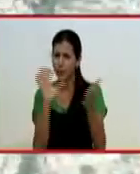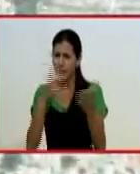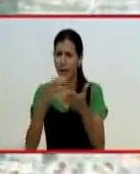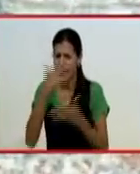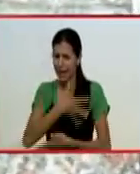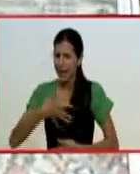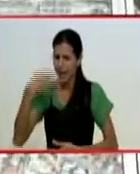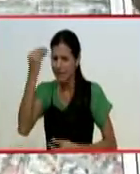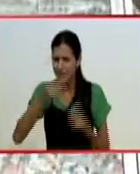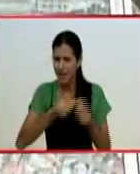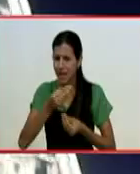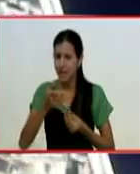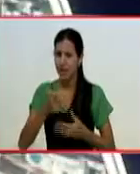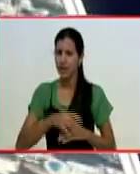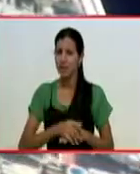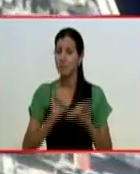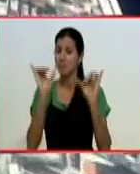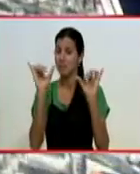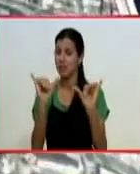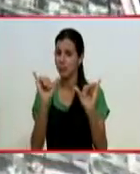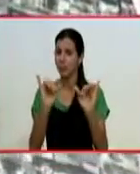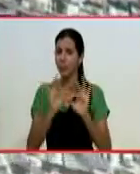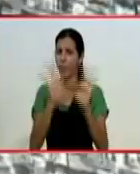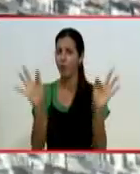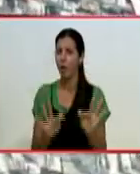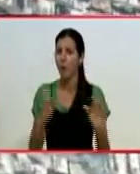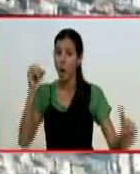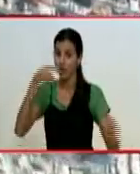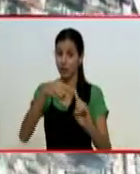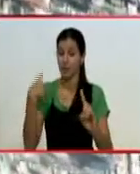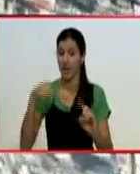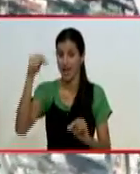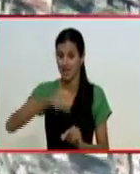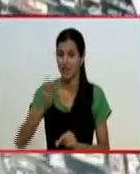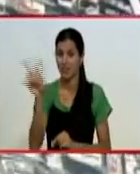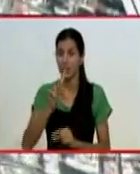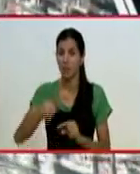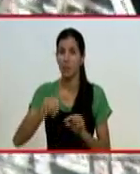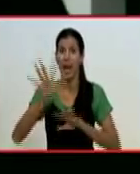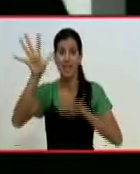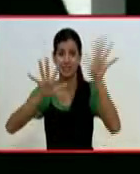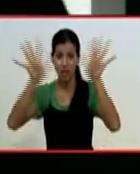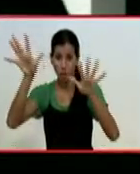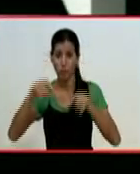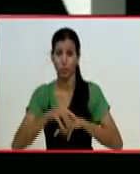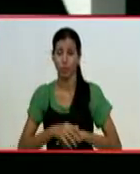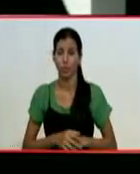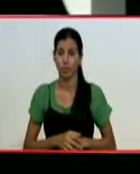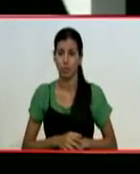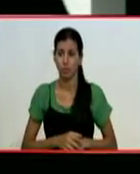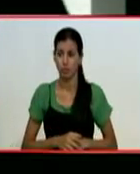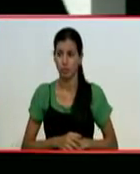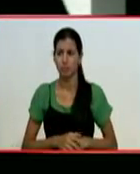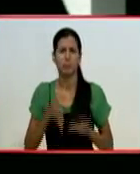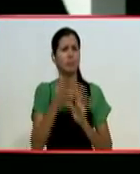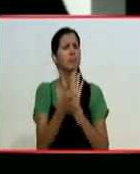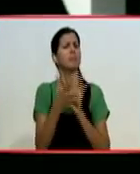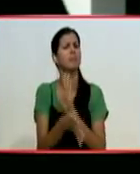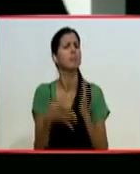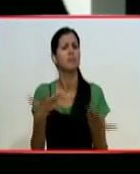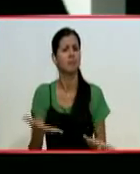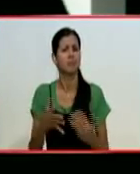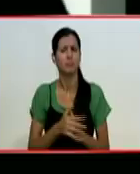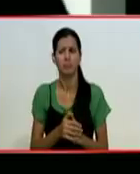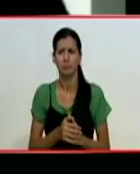pretendía efectuar tenía sus propios códigos y objetivos en Venezuela y en el extranjero. ¿En qué consistía